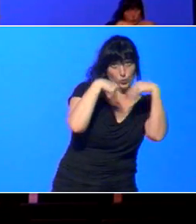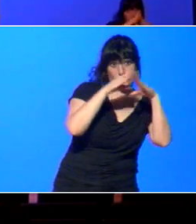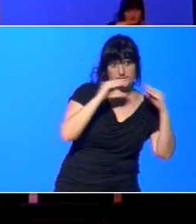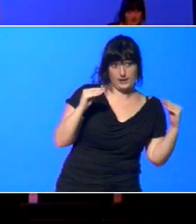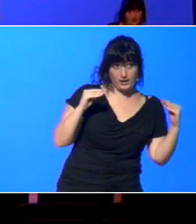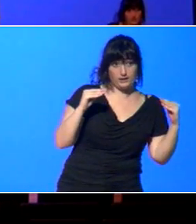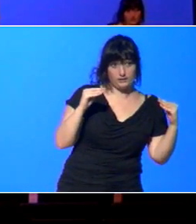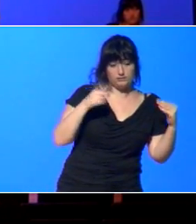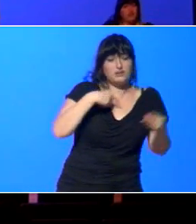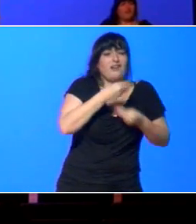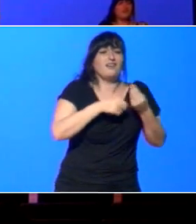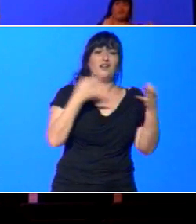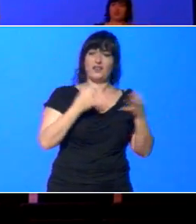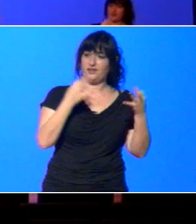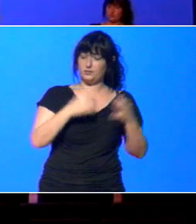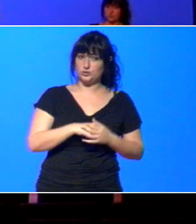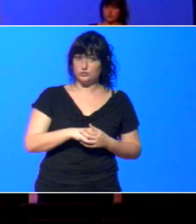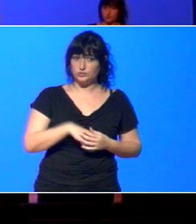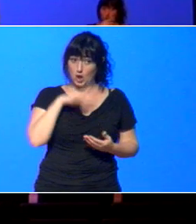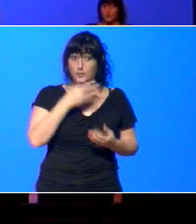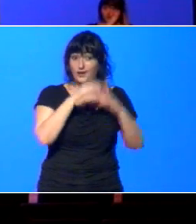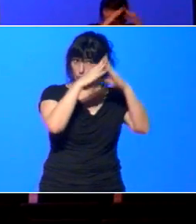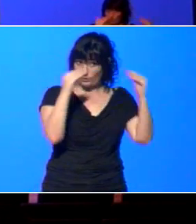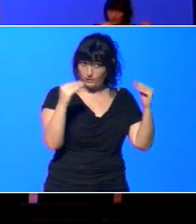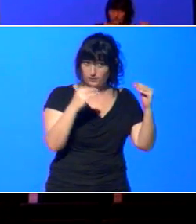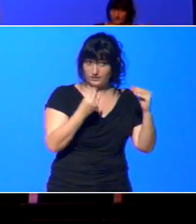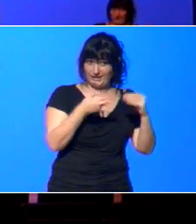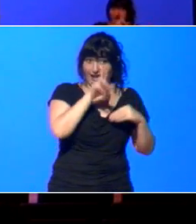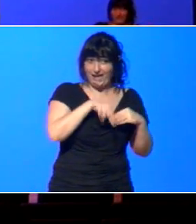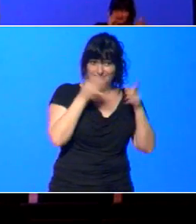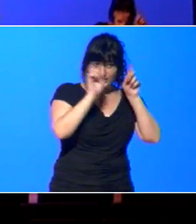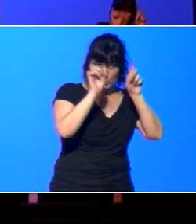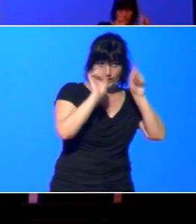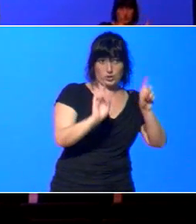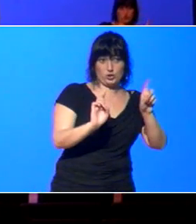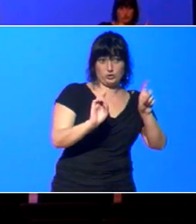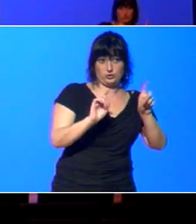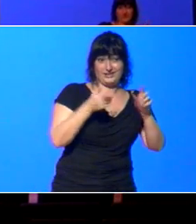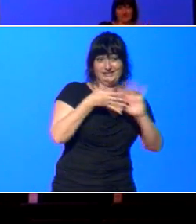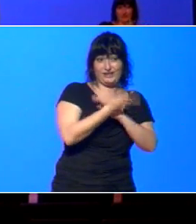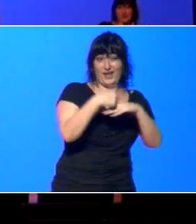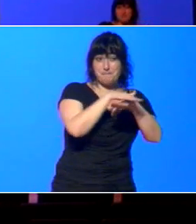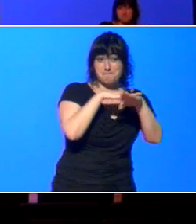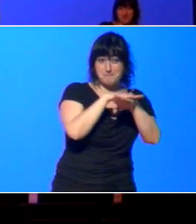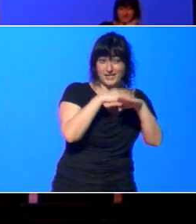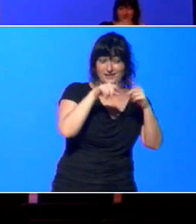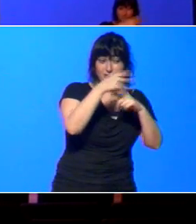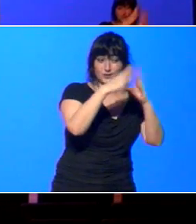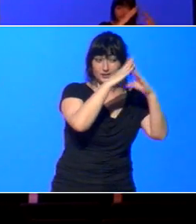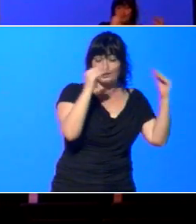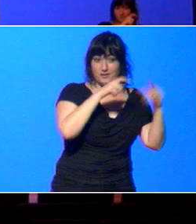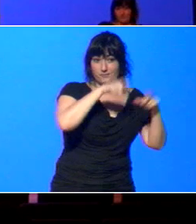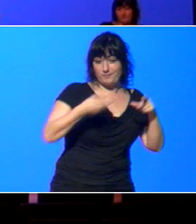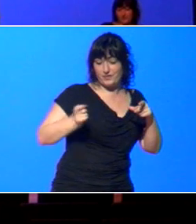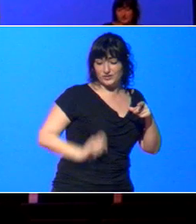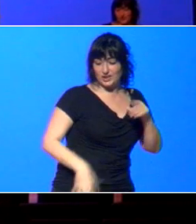estamos haciendo? Porque también la universidad es educación y es la base para que luego los profesionales que salen de la universidad tengan